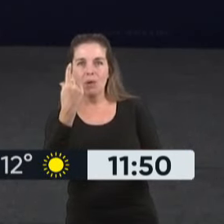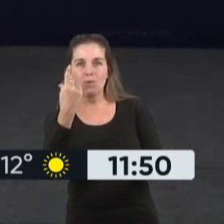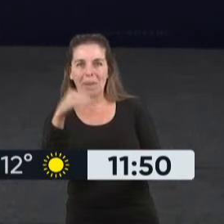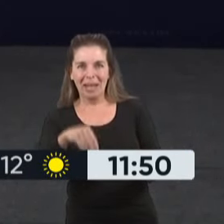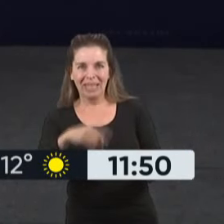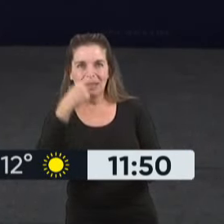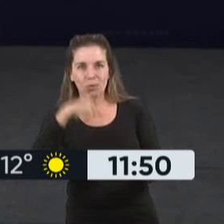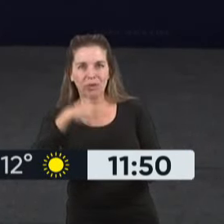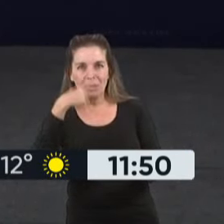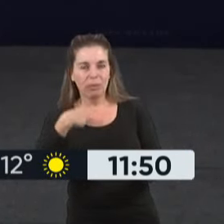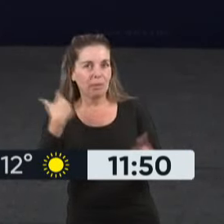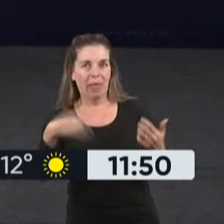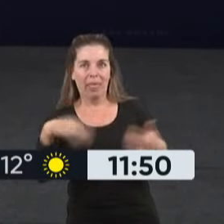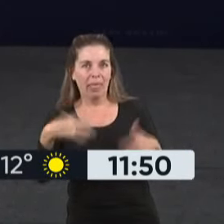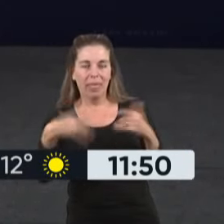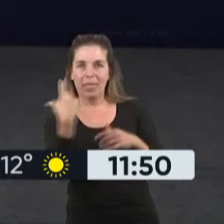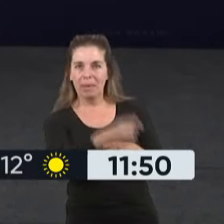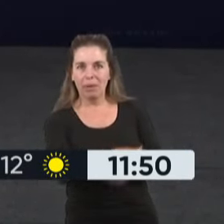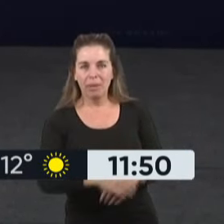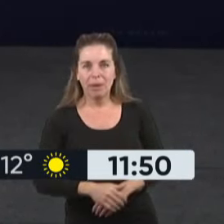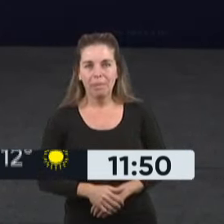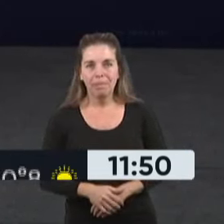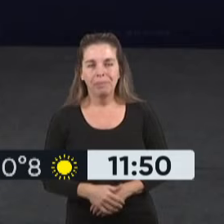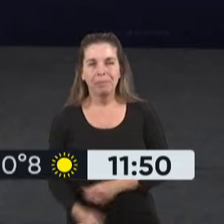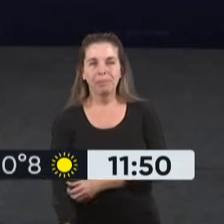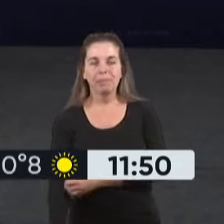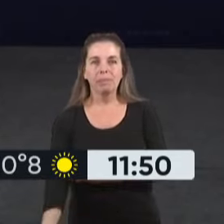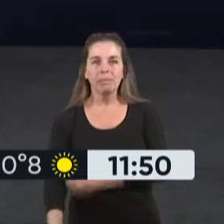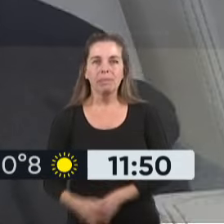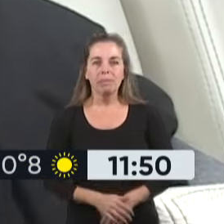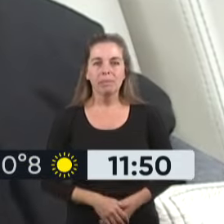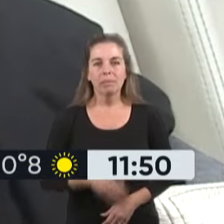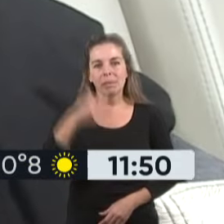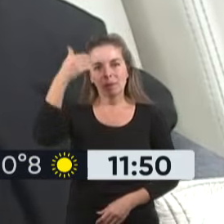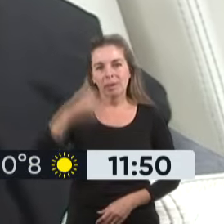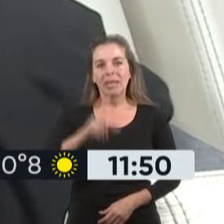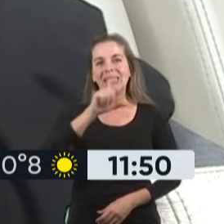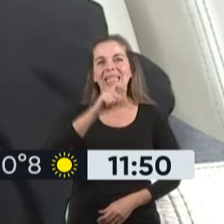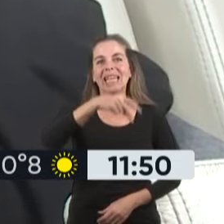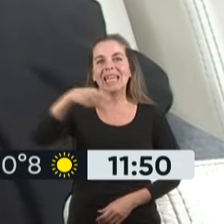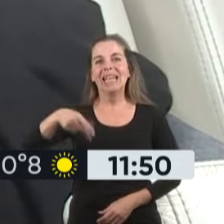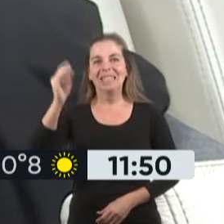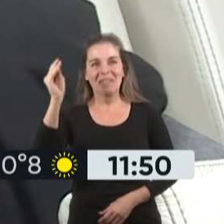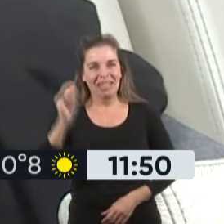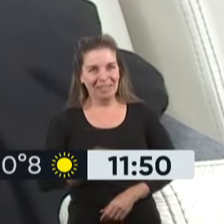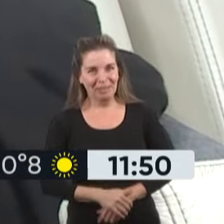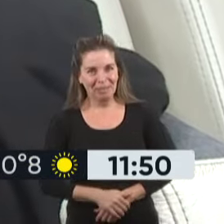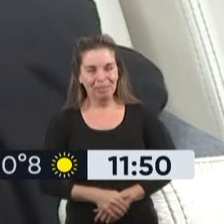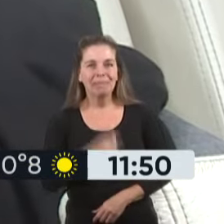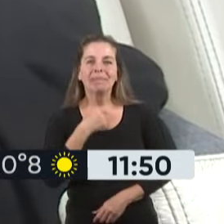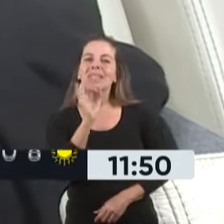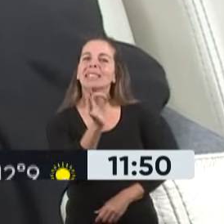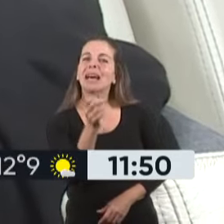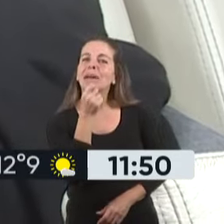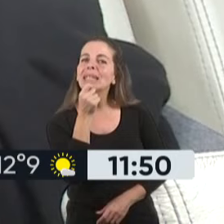última. Me tengo que ir. Sí, hola, vocero. Hola. Luciana, de Ahí está. CNN Brasil. Vocero, queria saber se